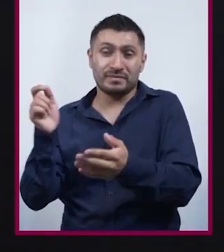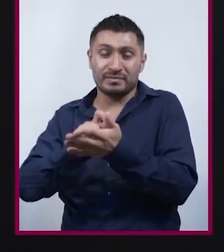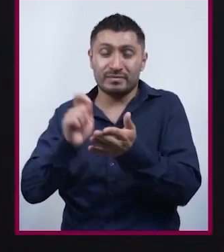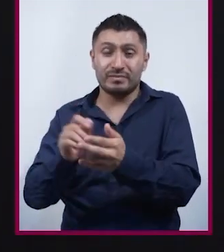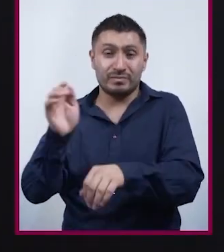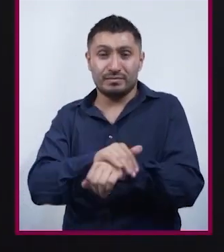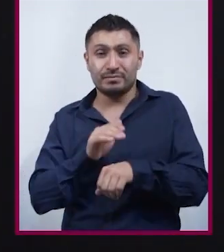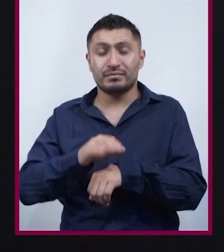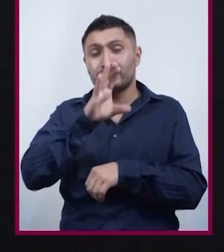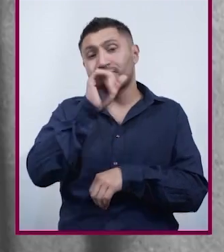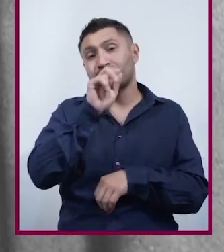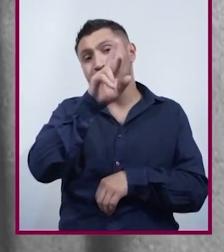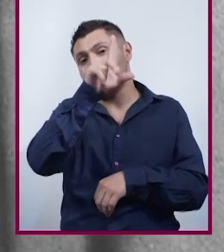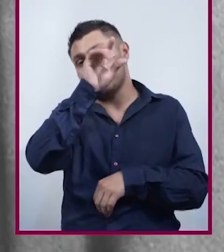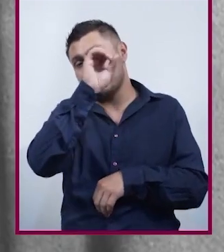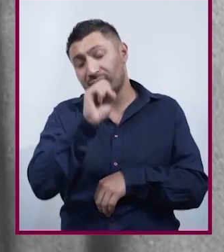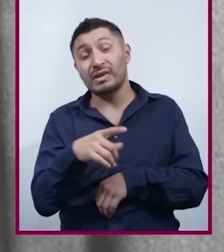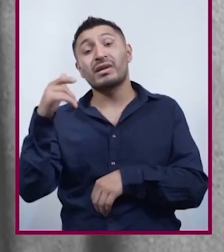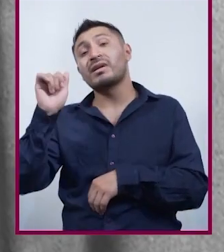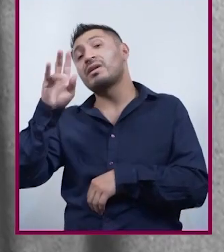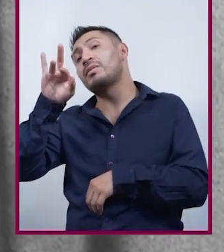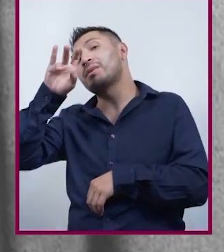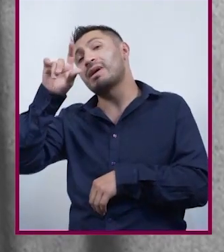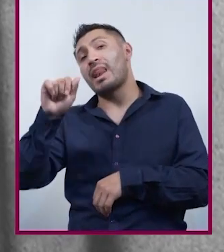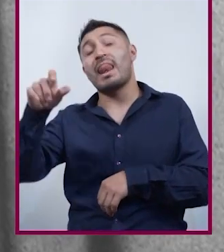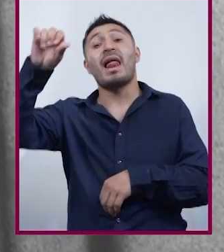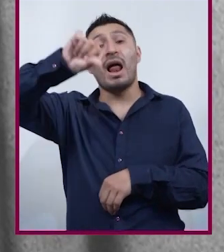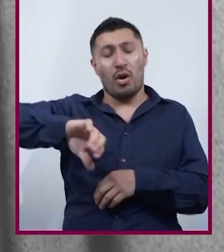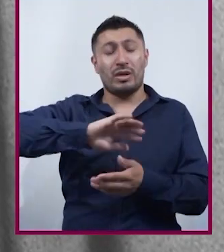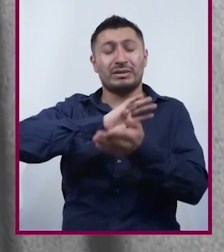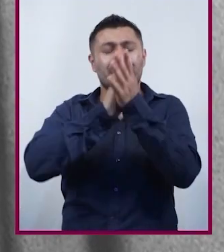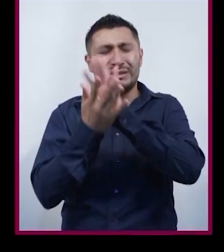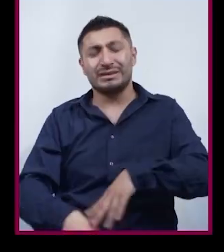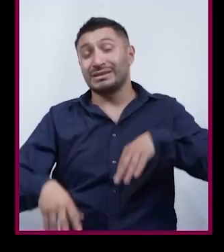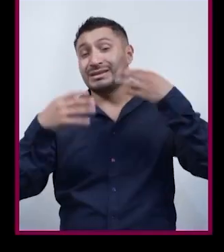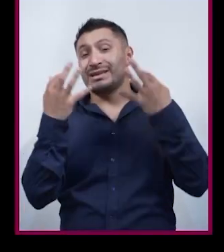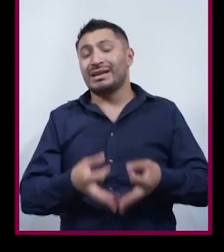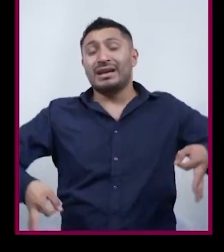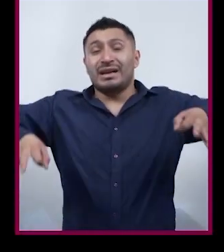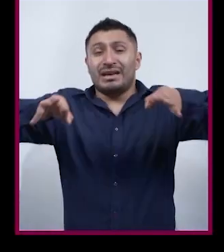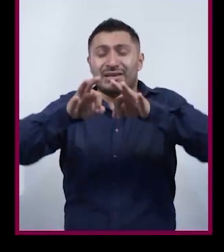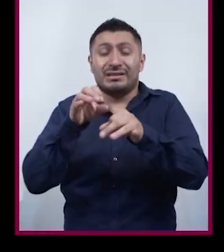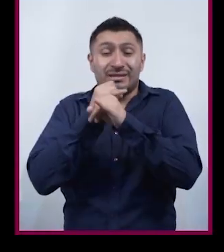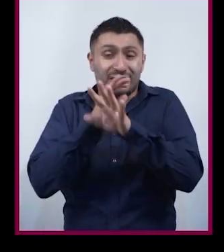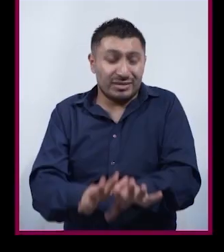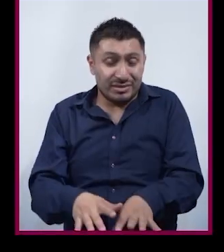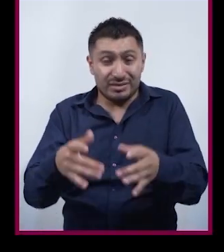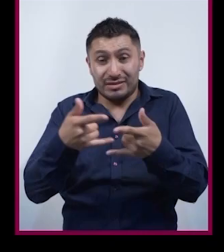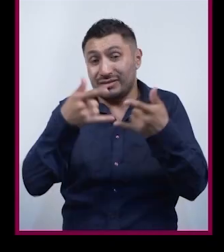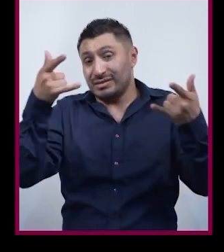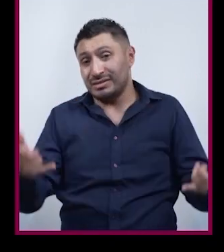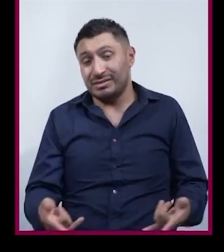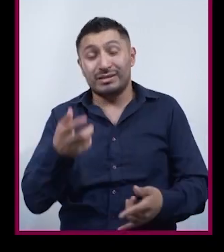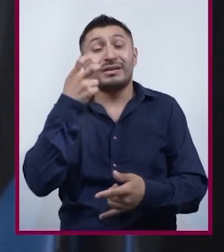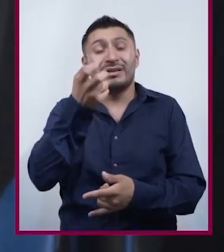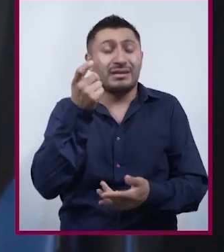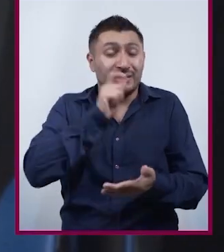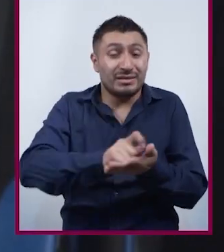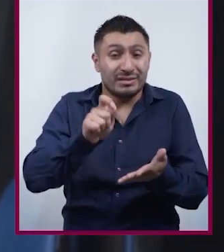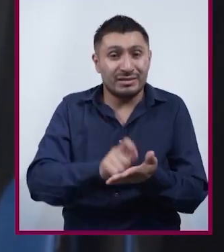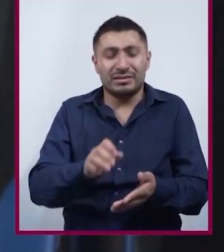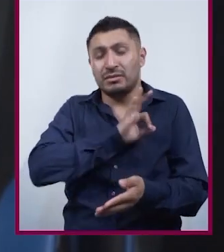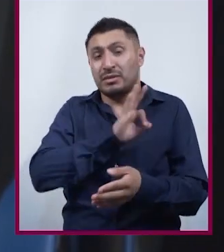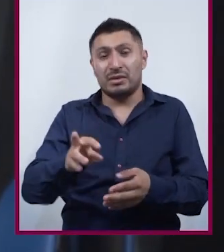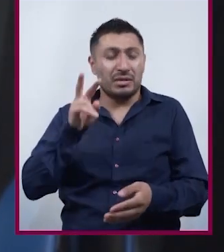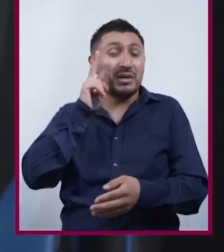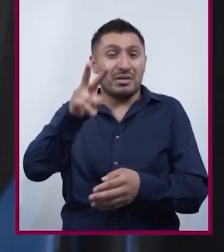escribió con sus amigos poetas Carlos Pellicer y Gabriela Mistral. Son hoy en día una importante fuente de información para la historia, pues a